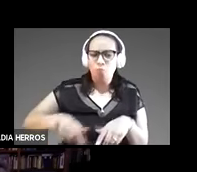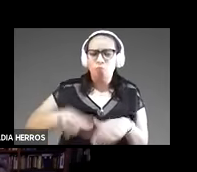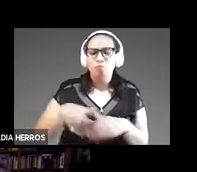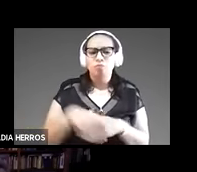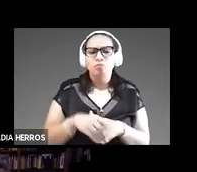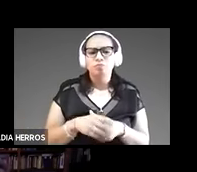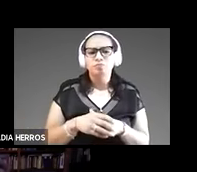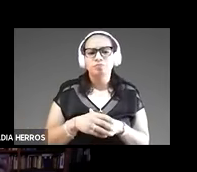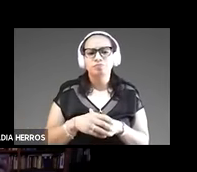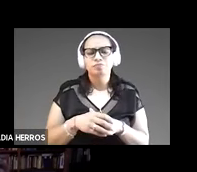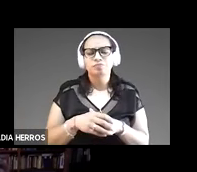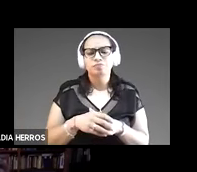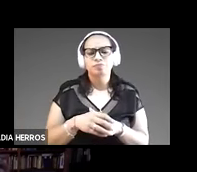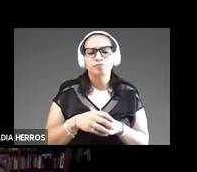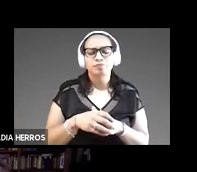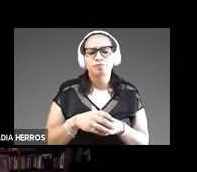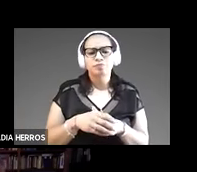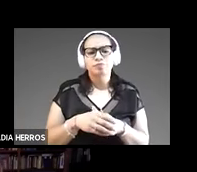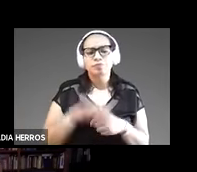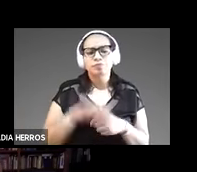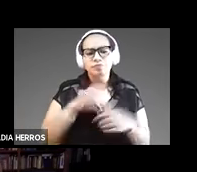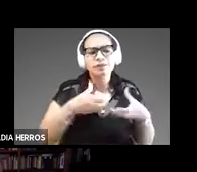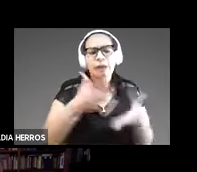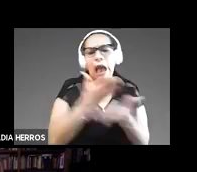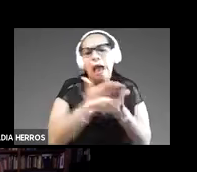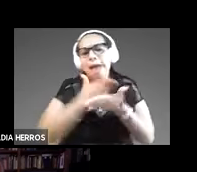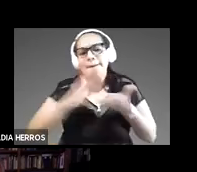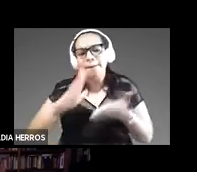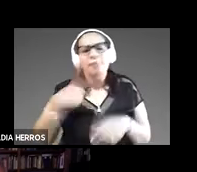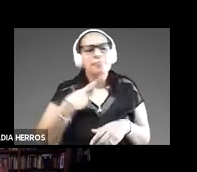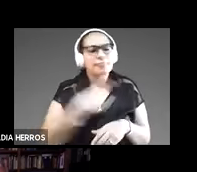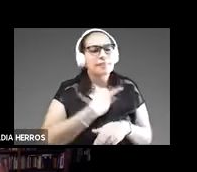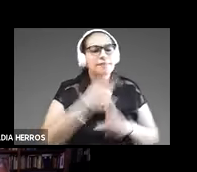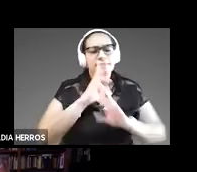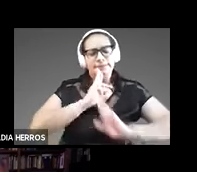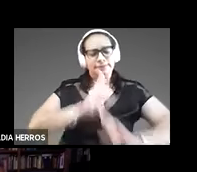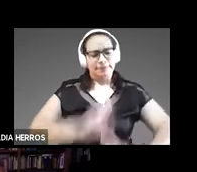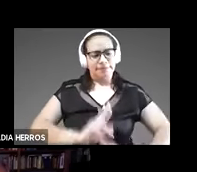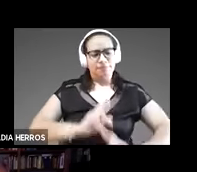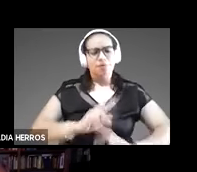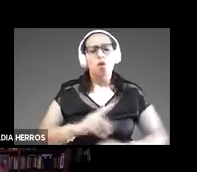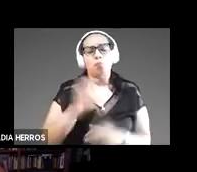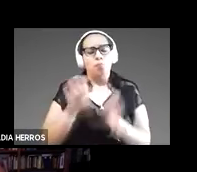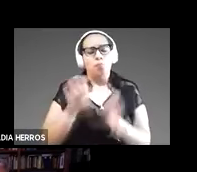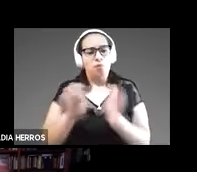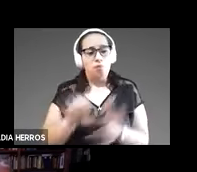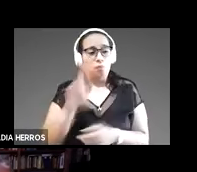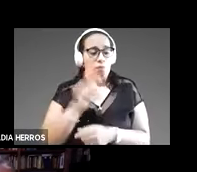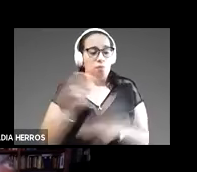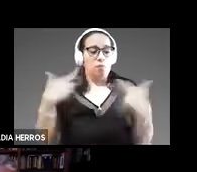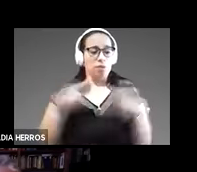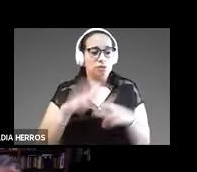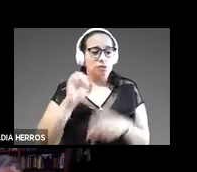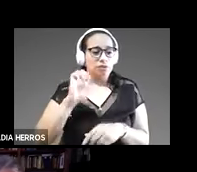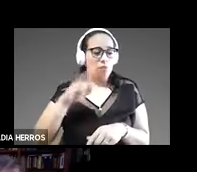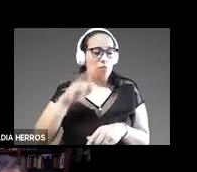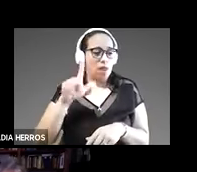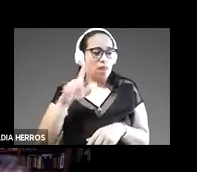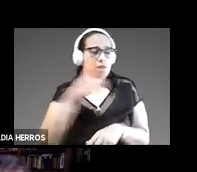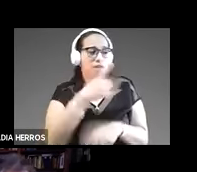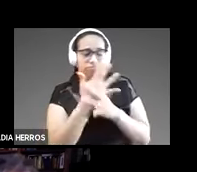digamos, aparte de camino, tiene que ser resultado. Entonces, cuando Samuel dice, el chavo entra